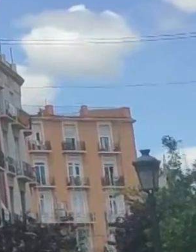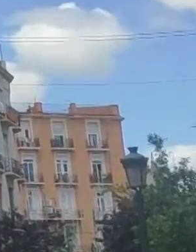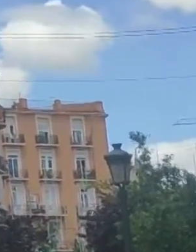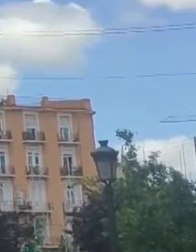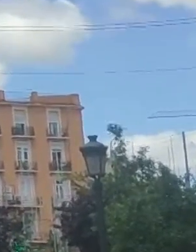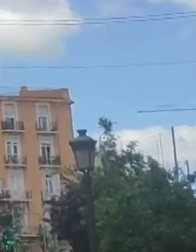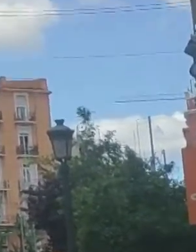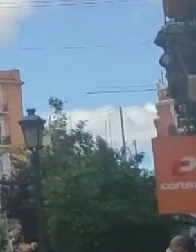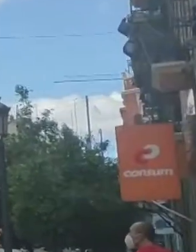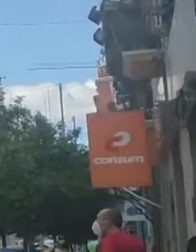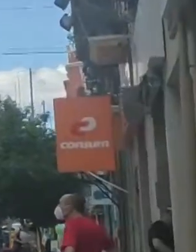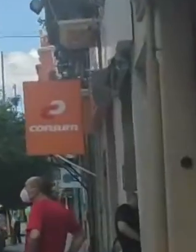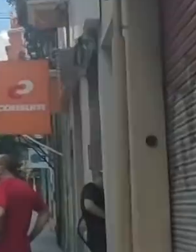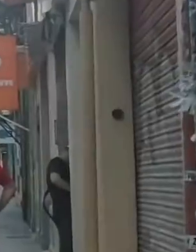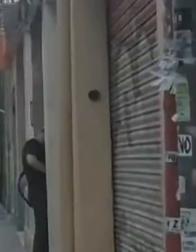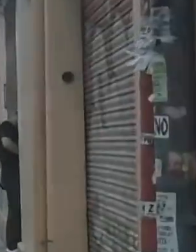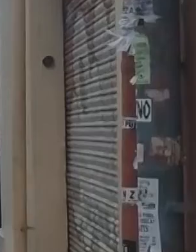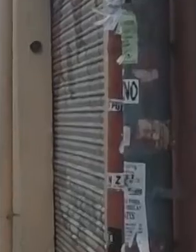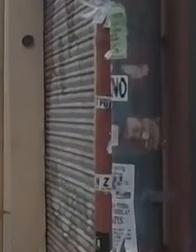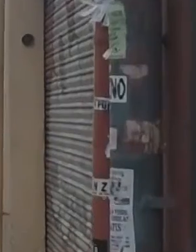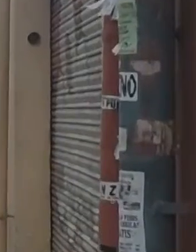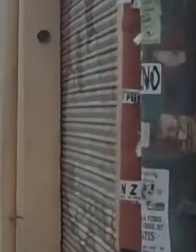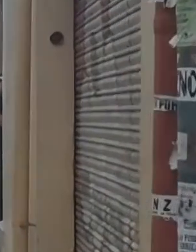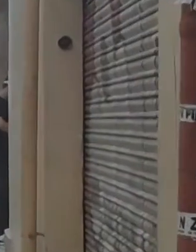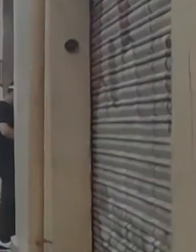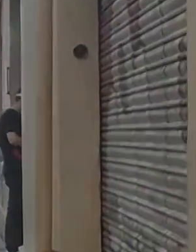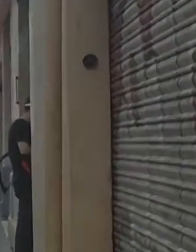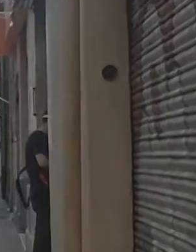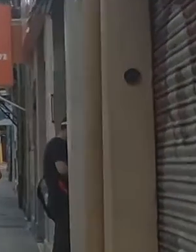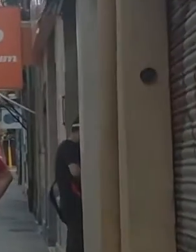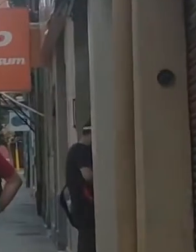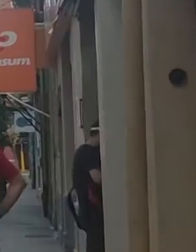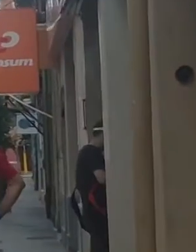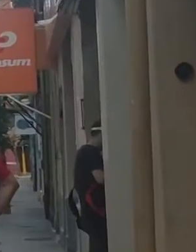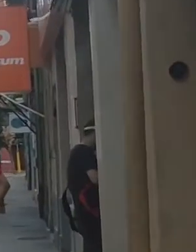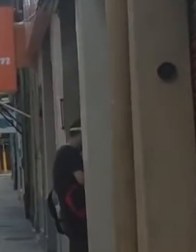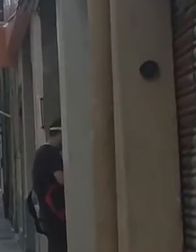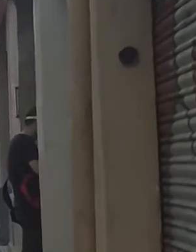a hores d'ara, les persones donades d'alta en tota la comunitat són 9.440.